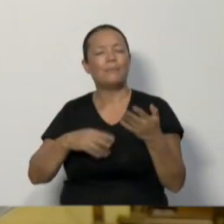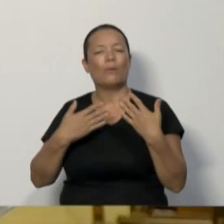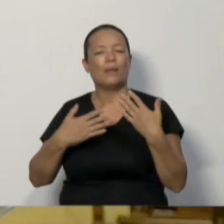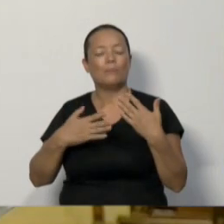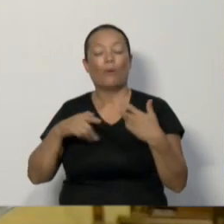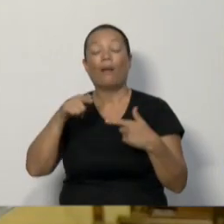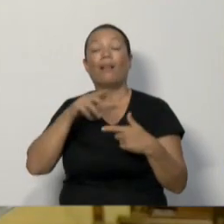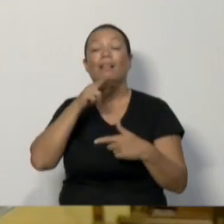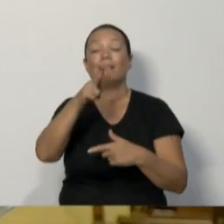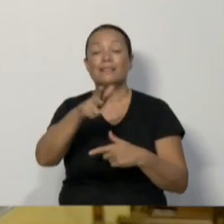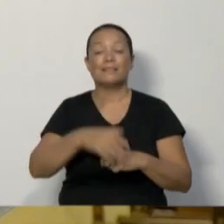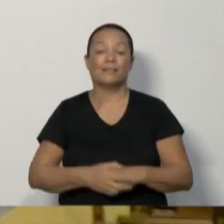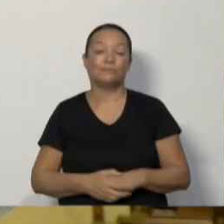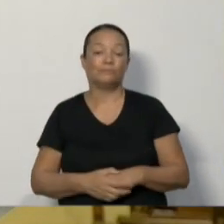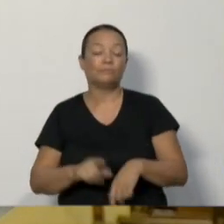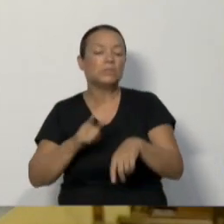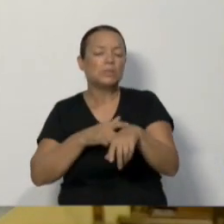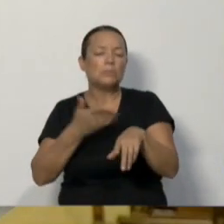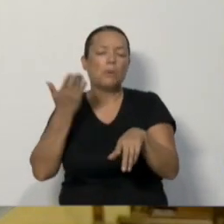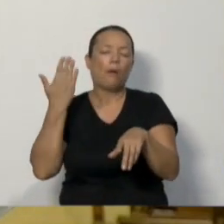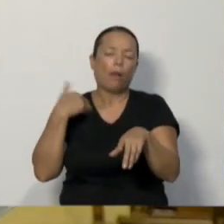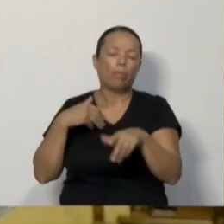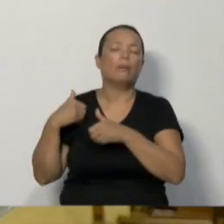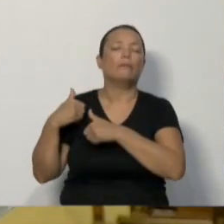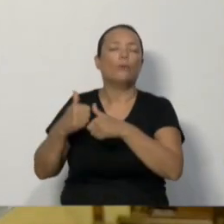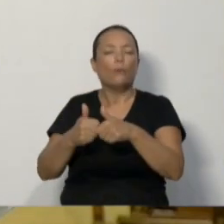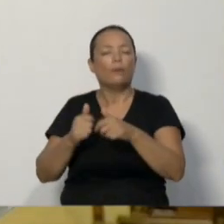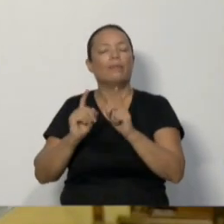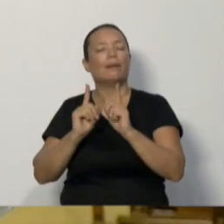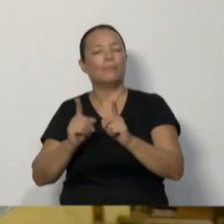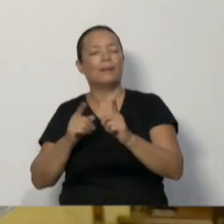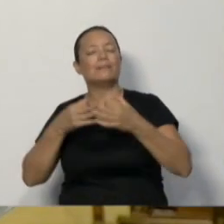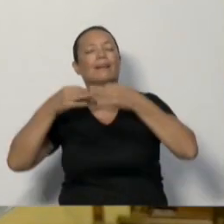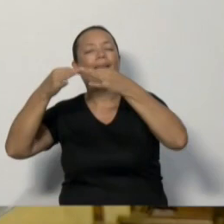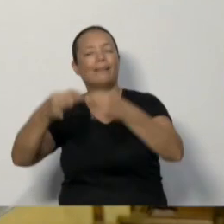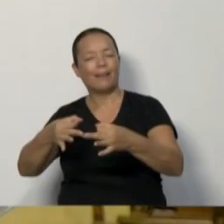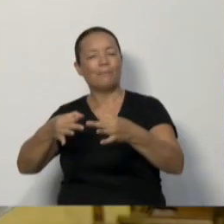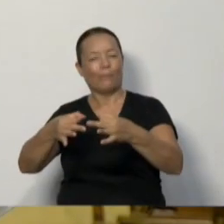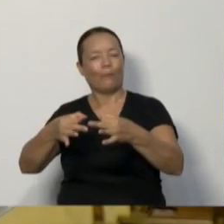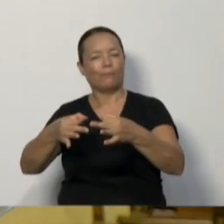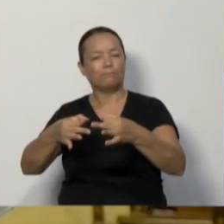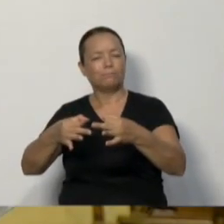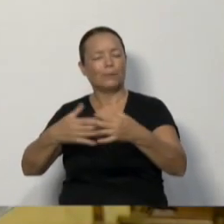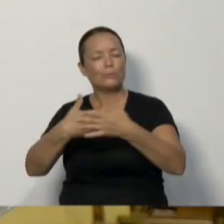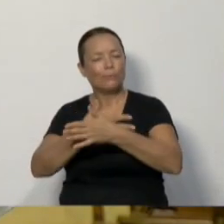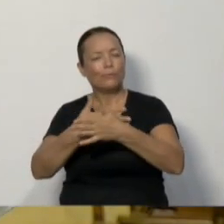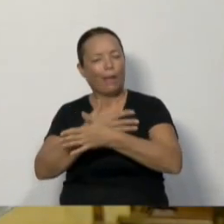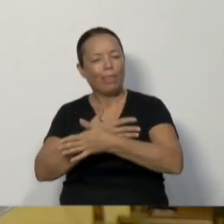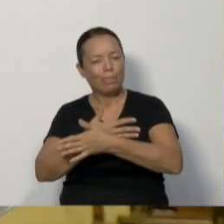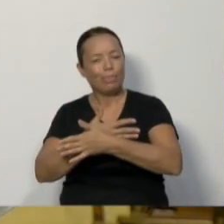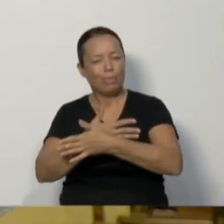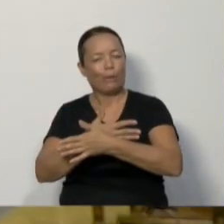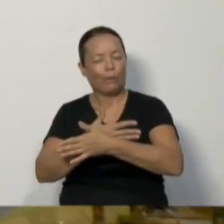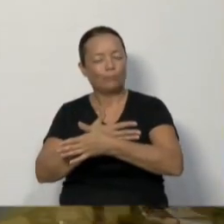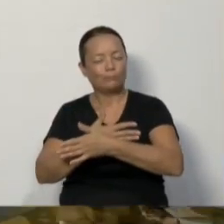Dice Zaspe: como en otras etapas de nuestra historia, llegaremos, aunque sangrando, a